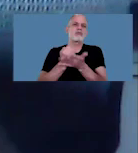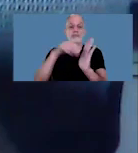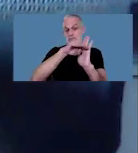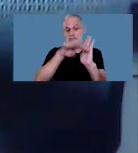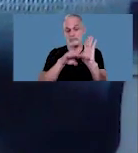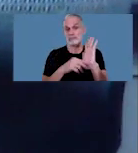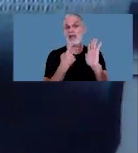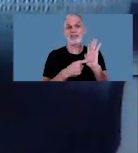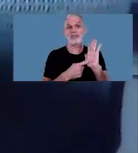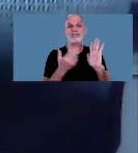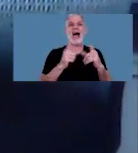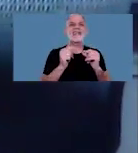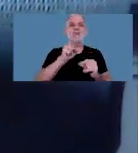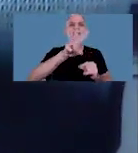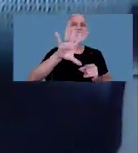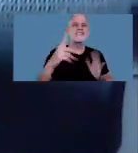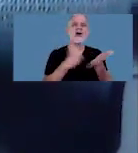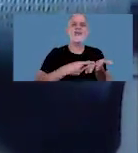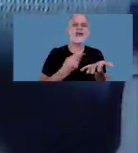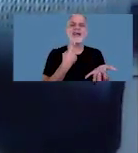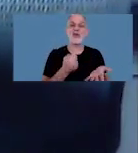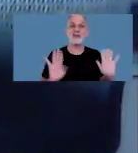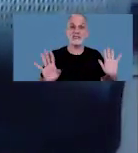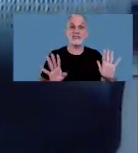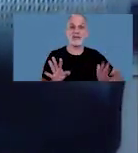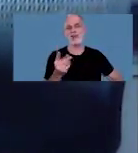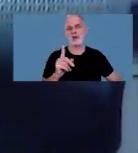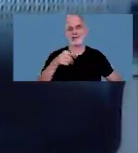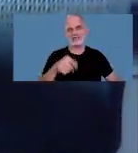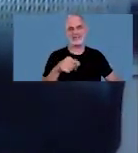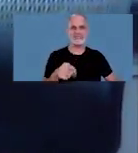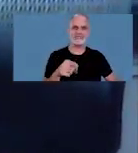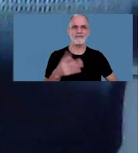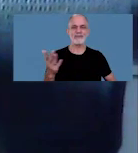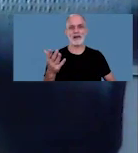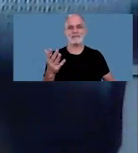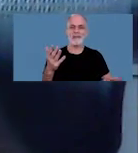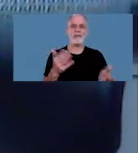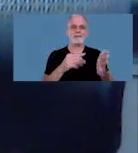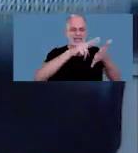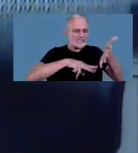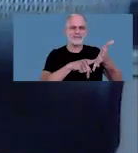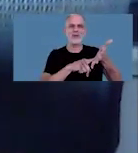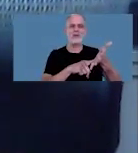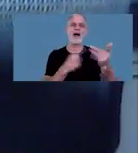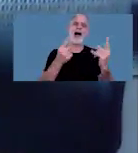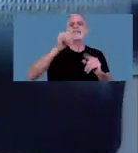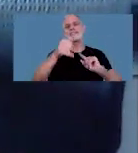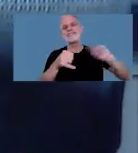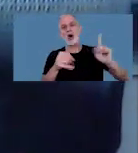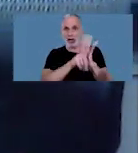que impone el artículo 25 del decreto. No es, a ver, ahí volvemos a la literalidad, no es opcional, te lo impone la